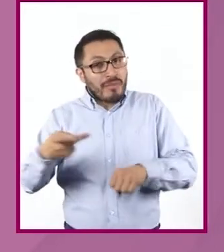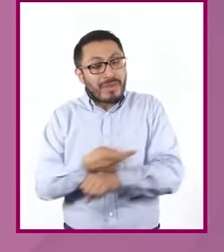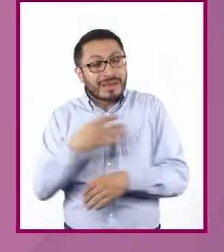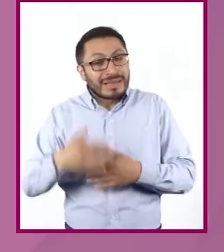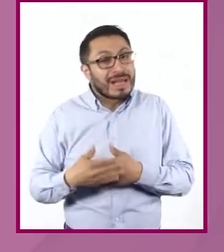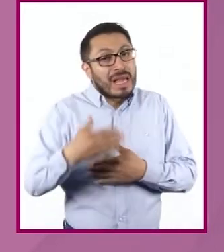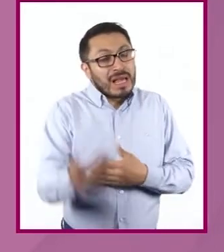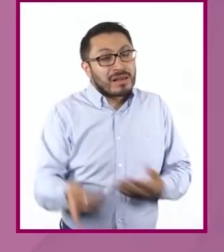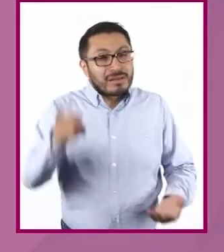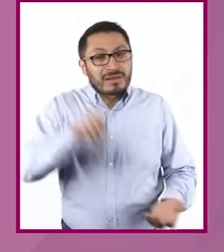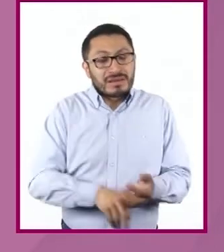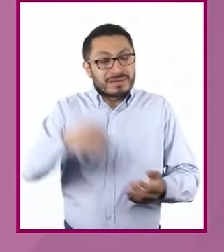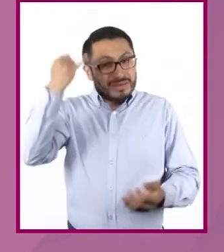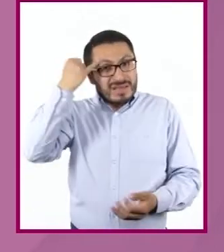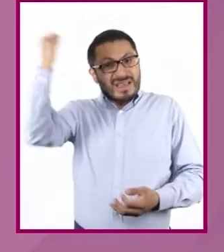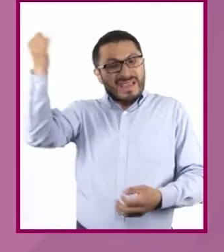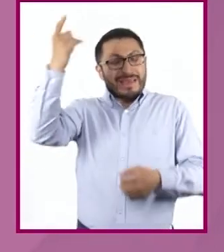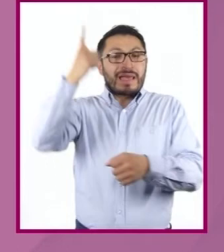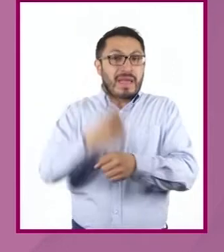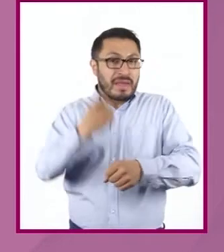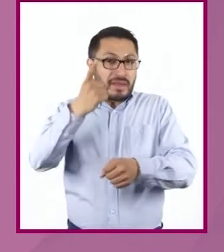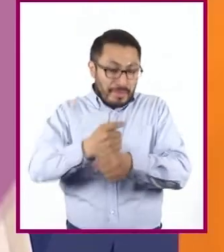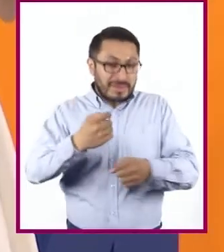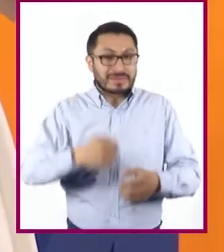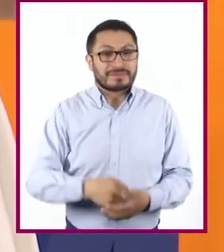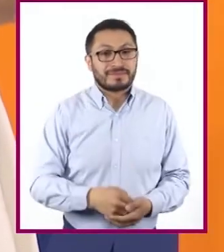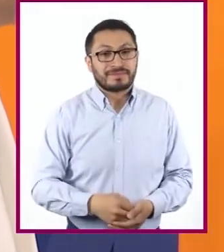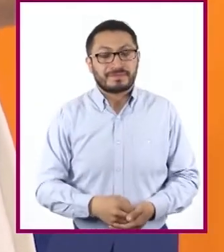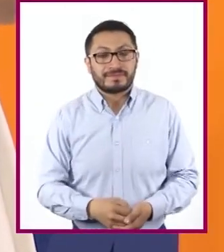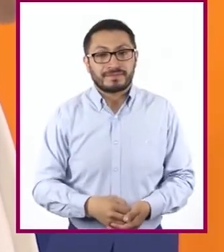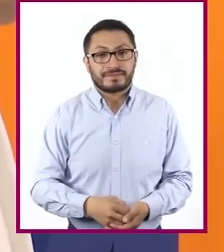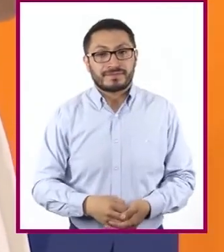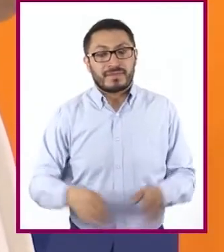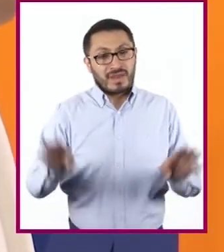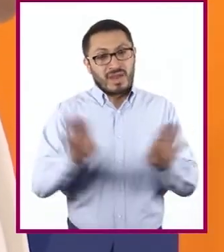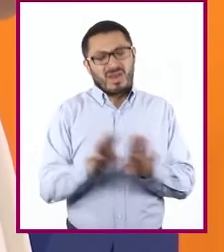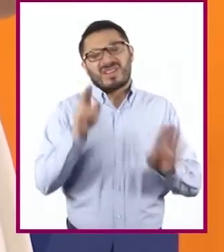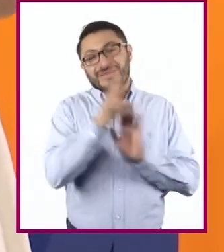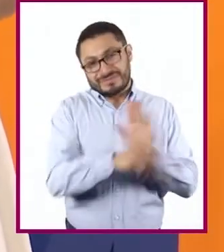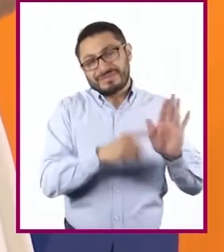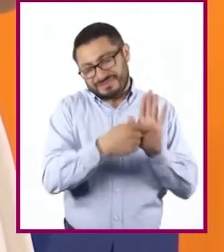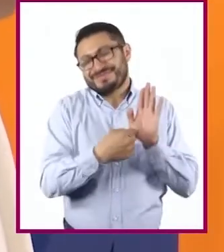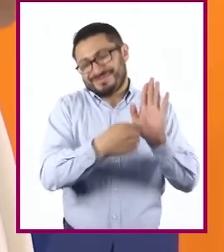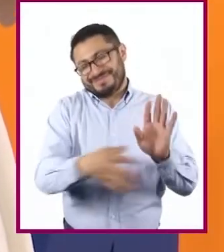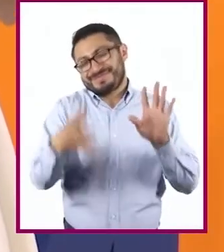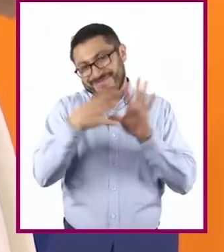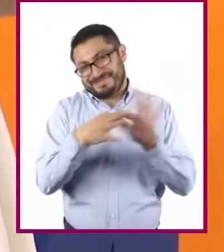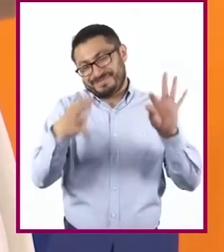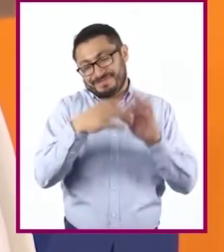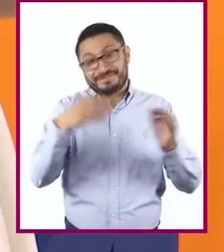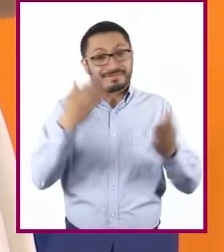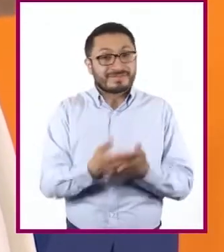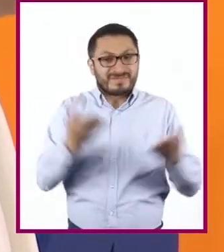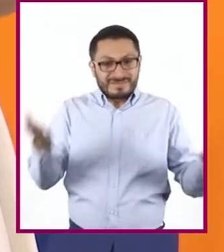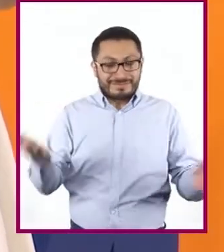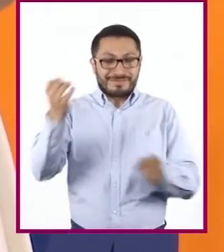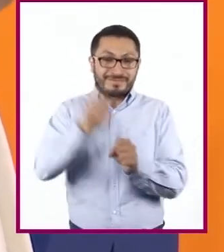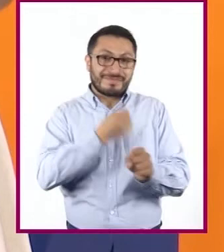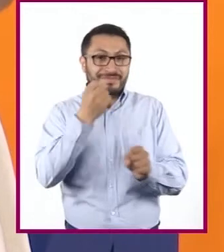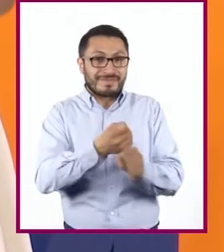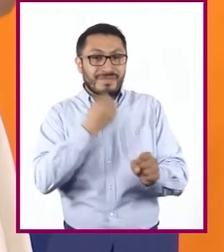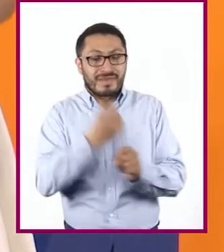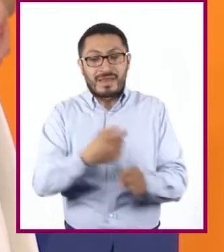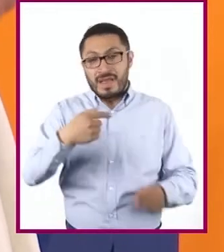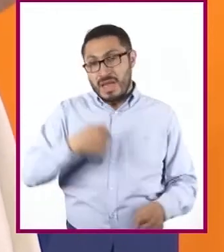la idea principal o en otras secundarias, tal como se explicó en el video anterior. Es momento de practicar.